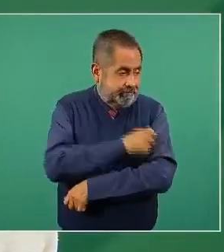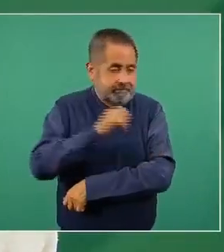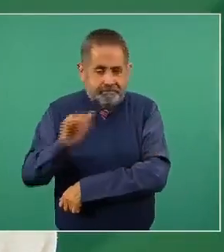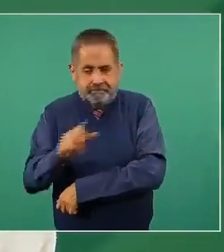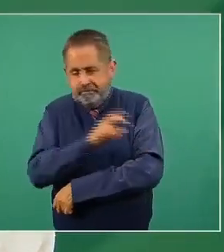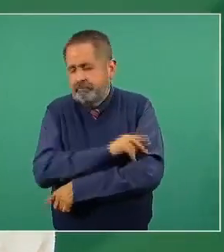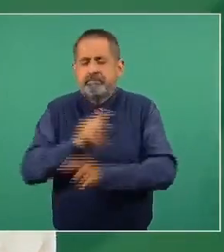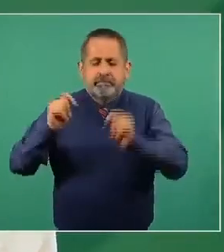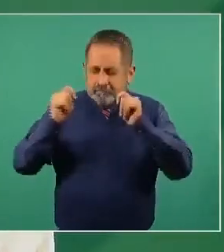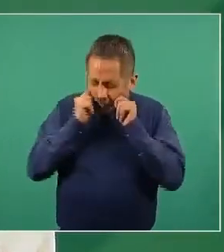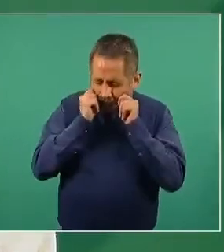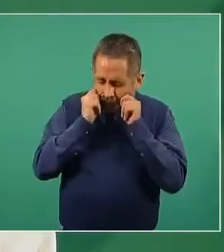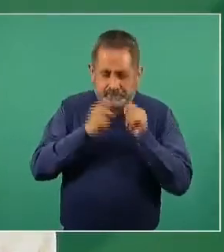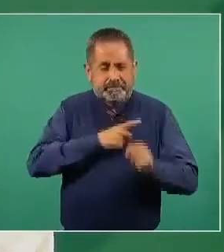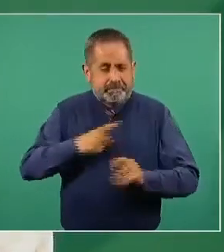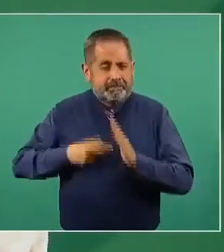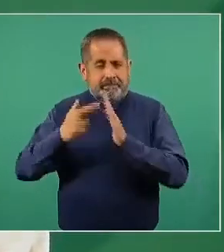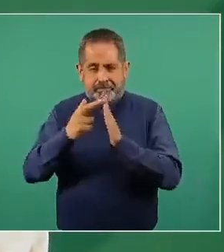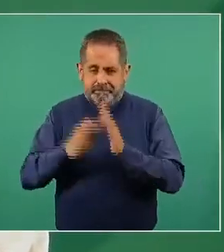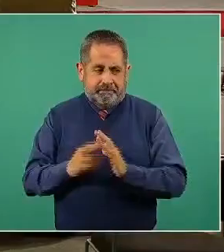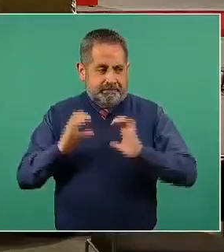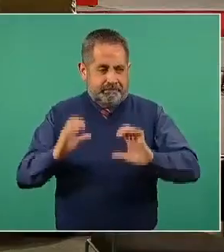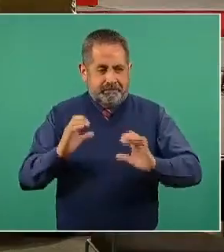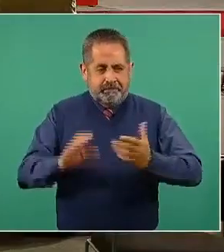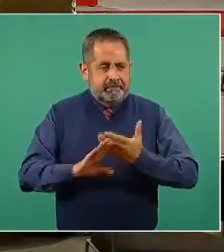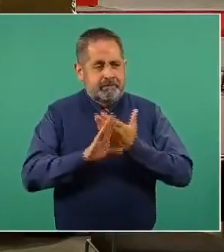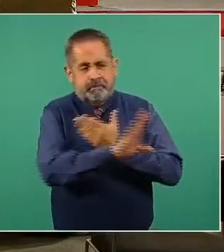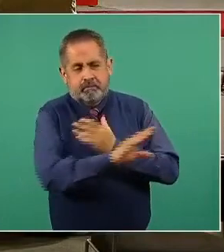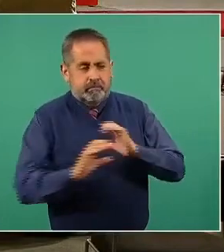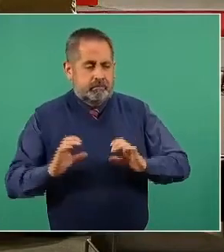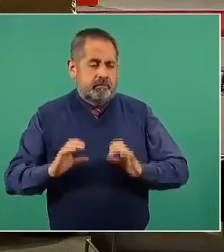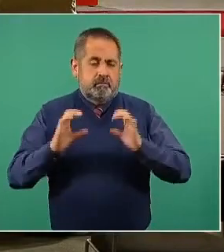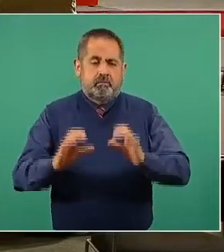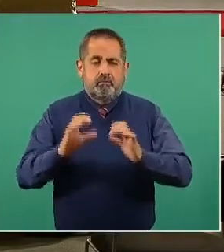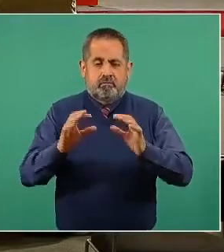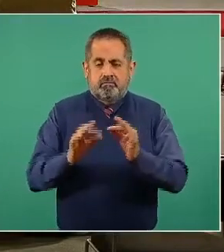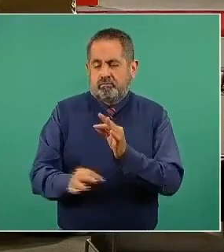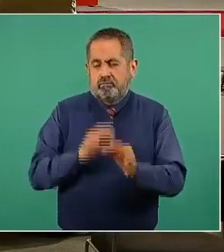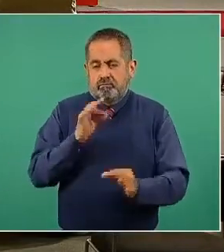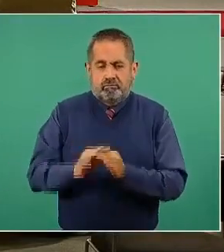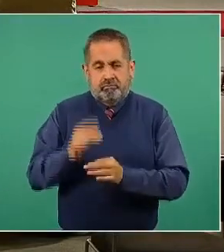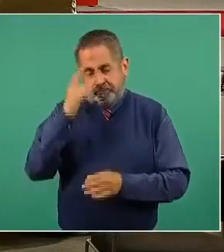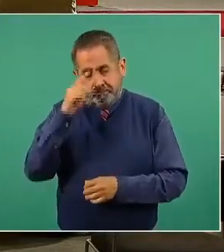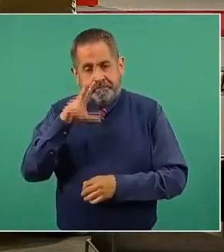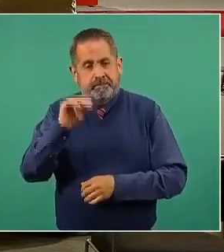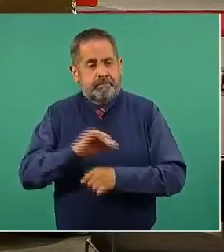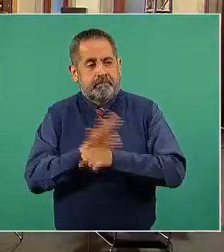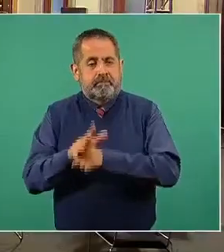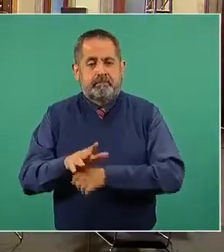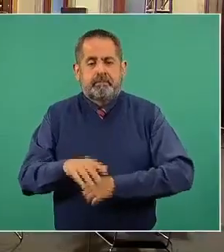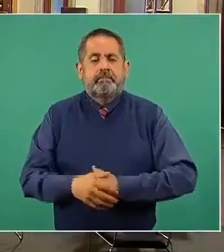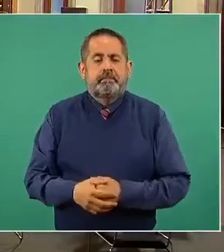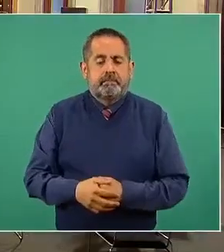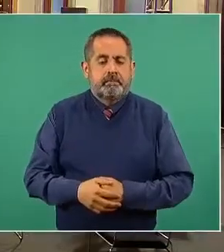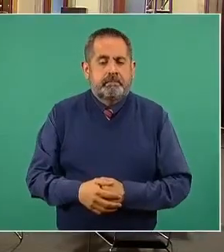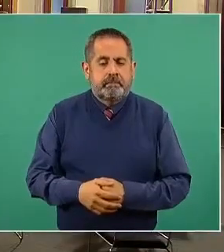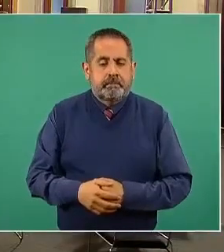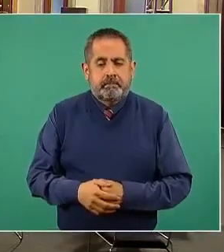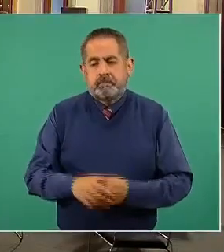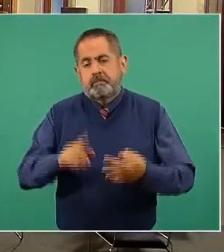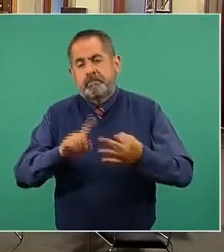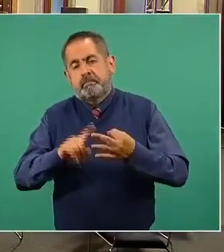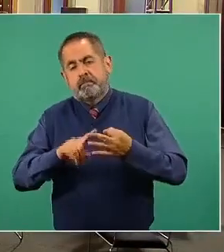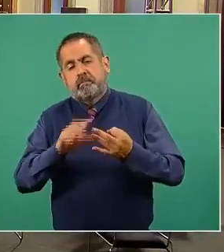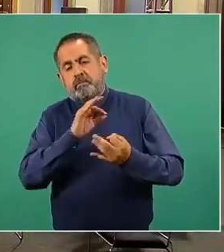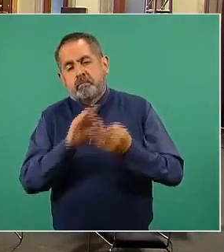vacuna o en algún momento tuviéramos la enfermedad COVID. Y finalmente, ¿qué mensaje le